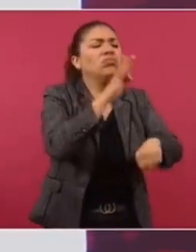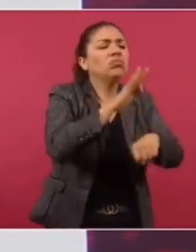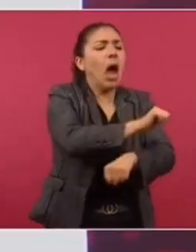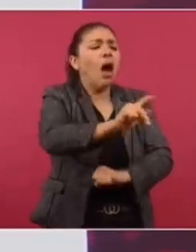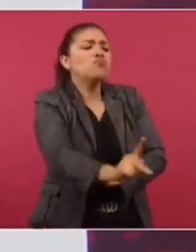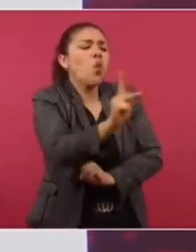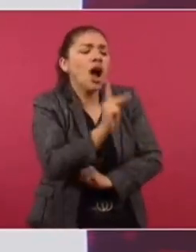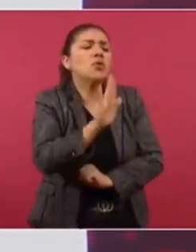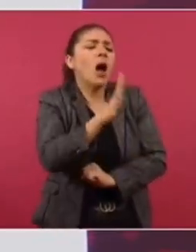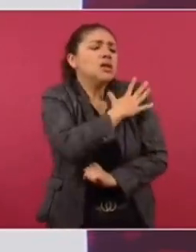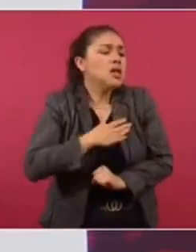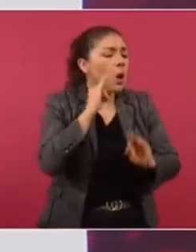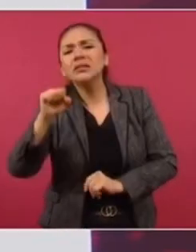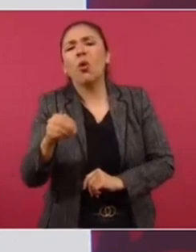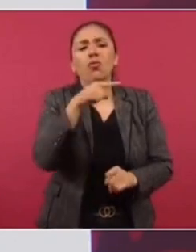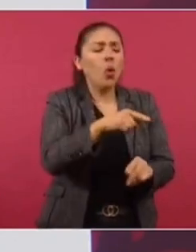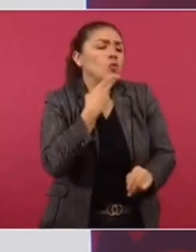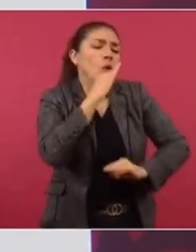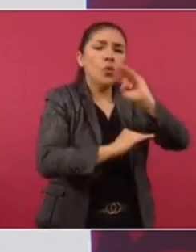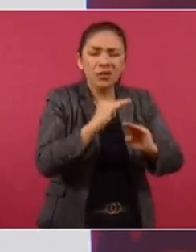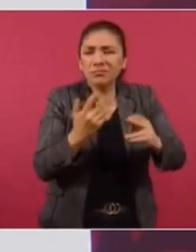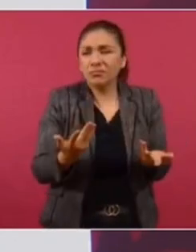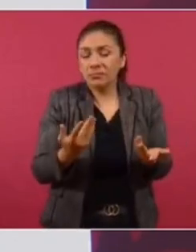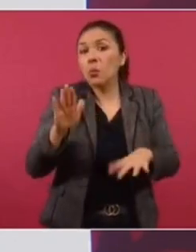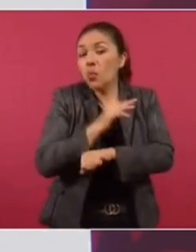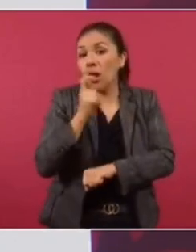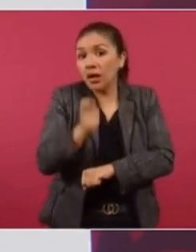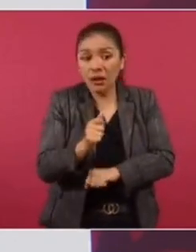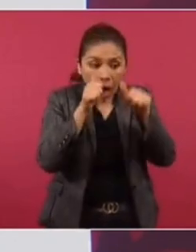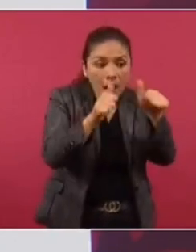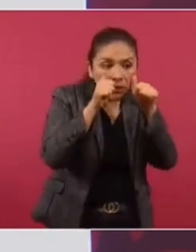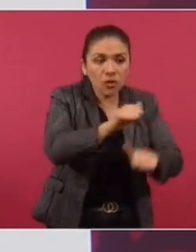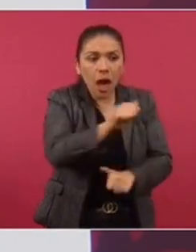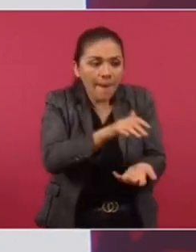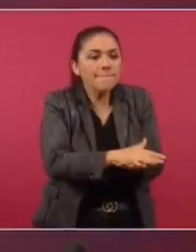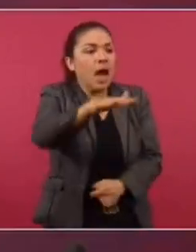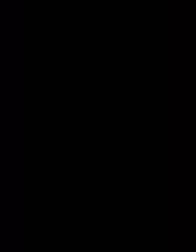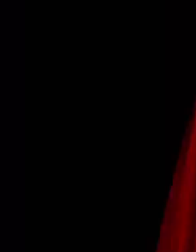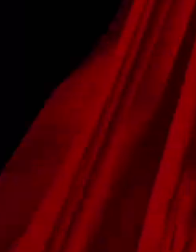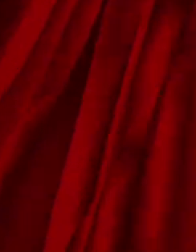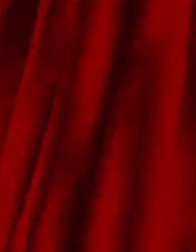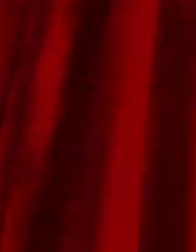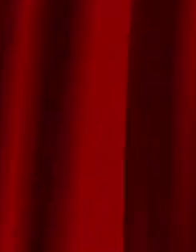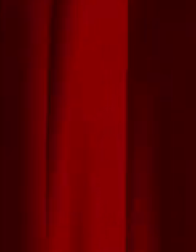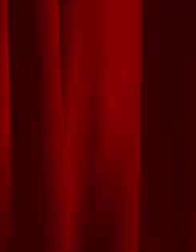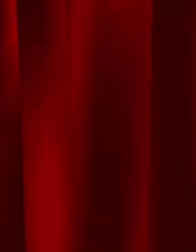paternalismo, socialismo, comunismo. El atender a la mayoría del pueblo.